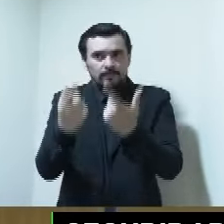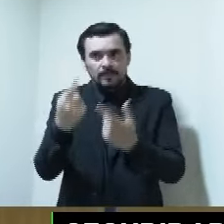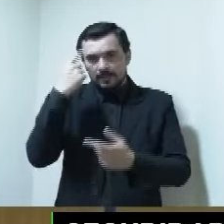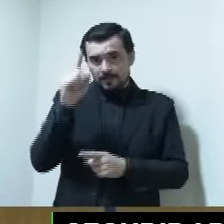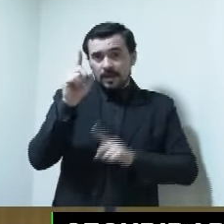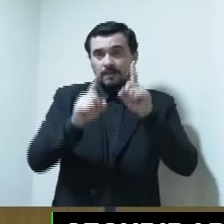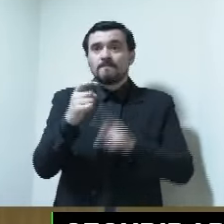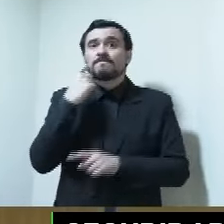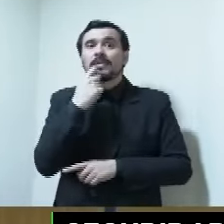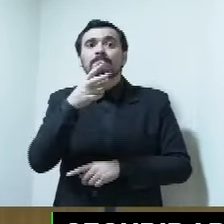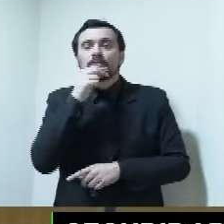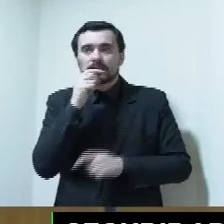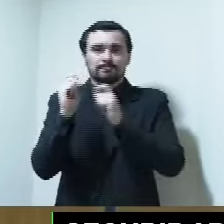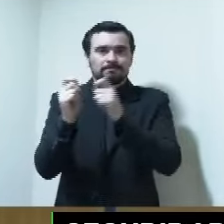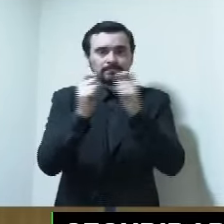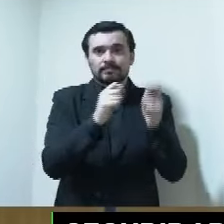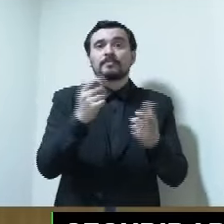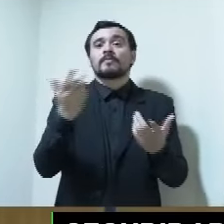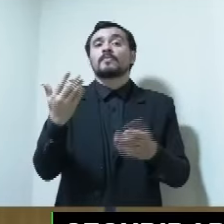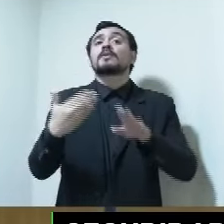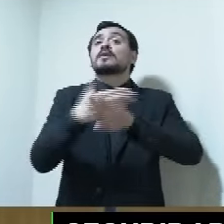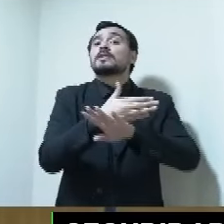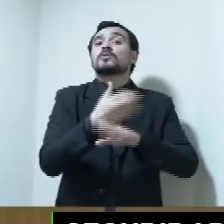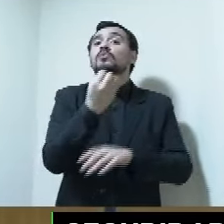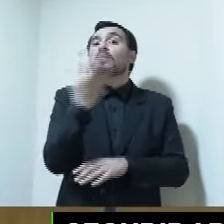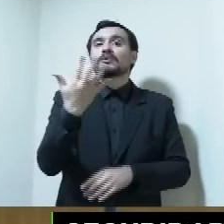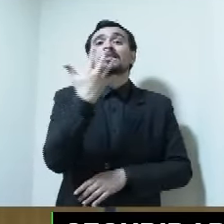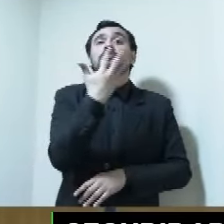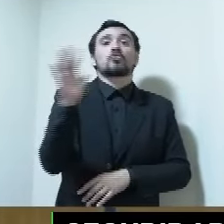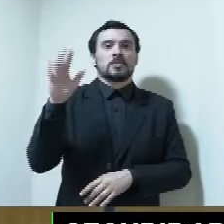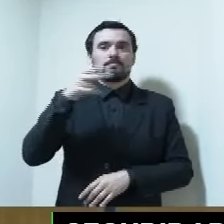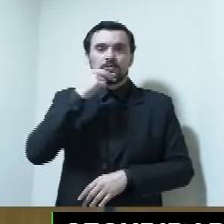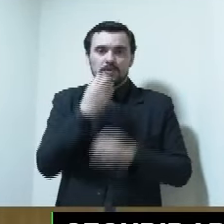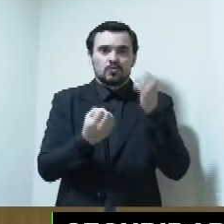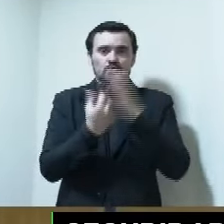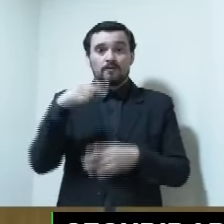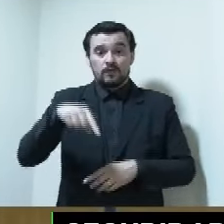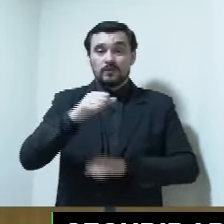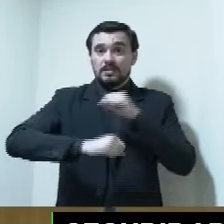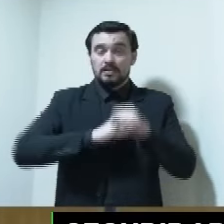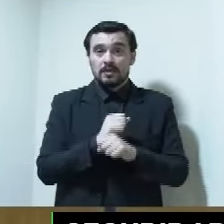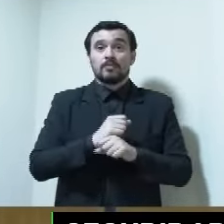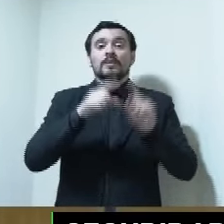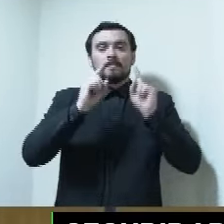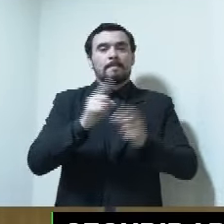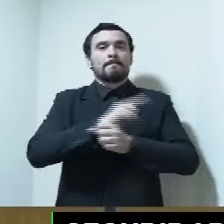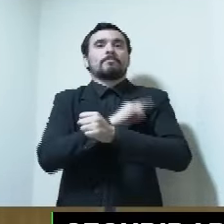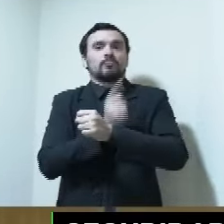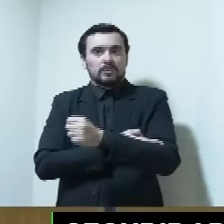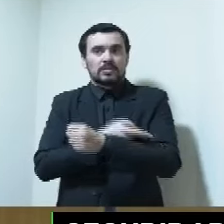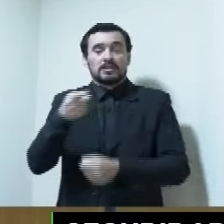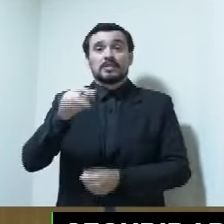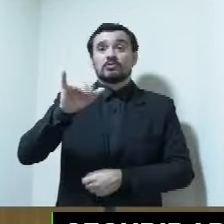del personal policial con el ingreso récord de 5.000 aspirantes este año. También repotenciamos esta